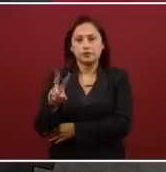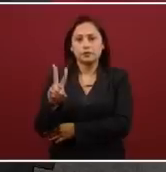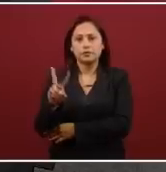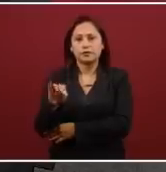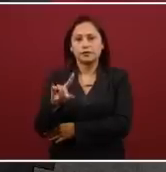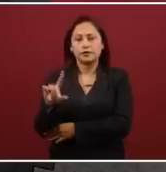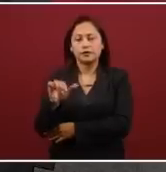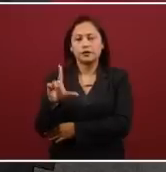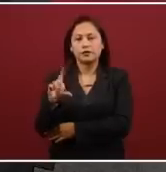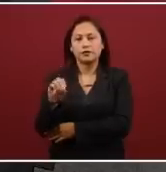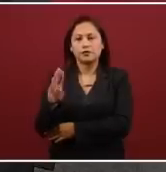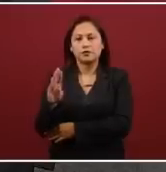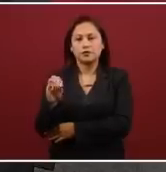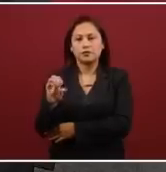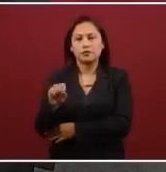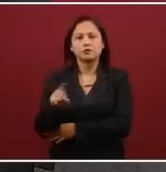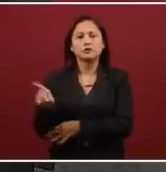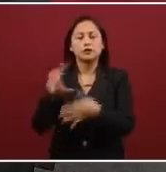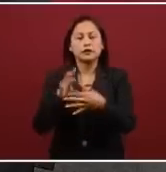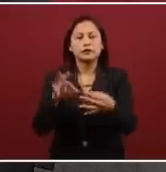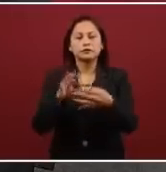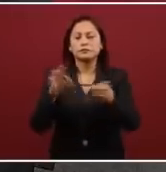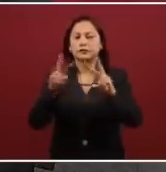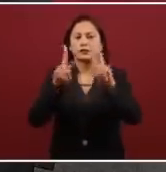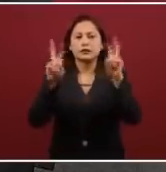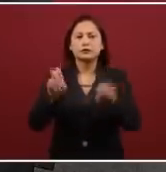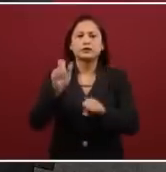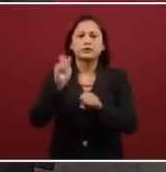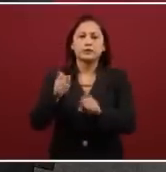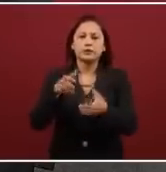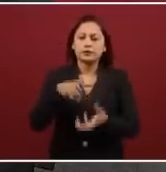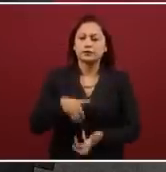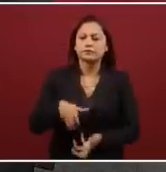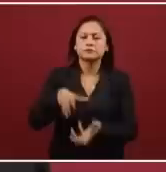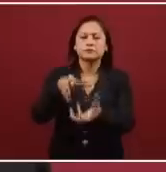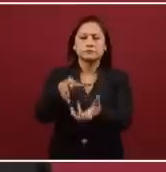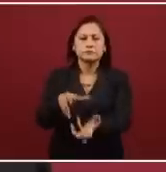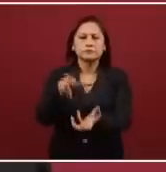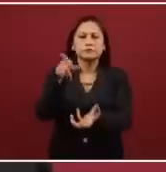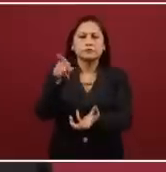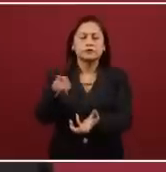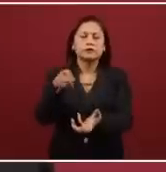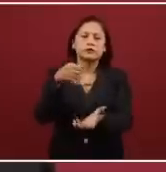sobre la distribución de los fertilizantes en Guerrero.